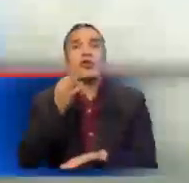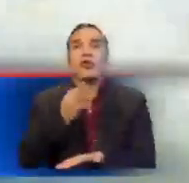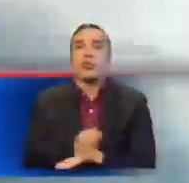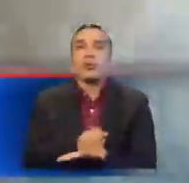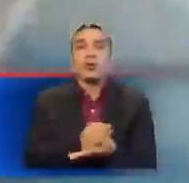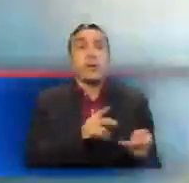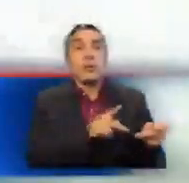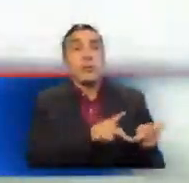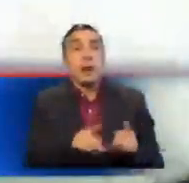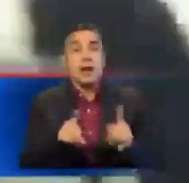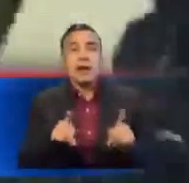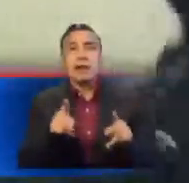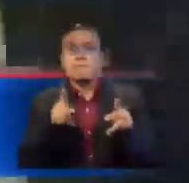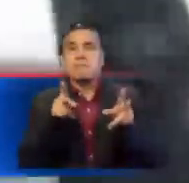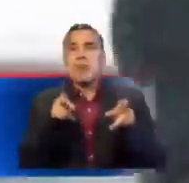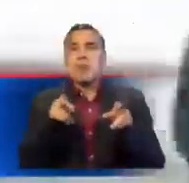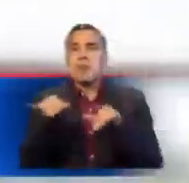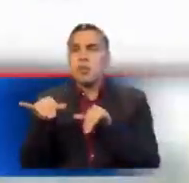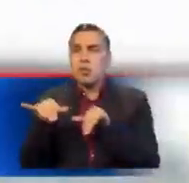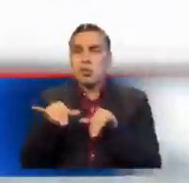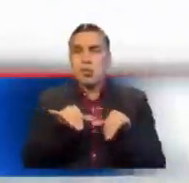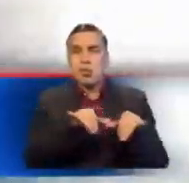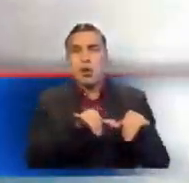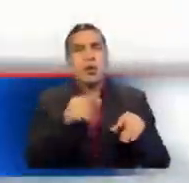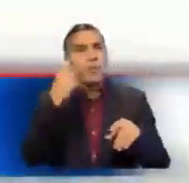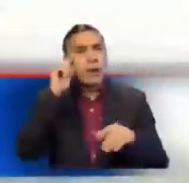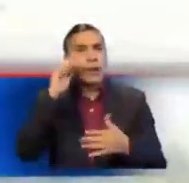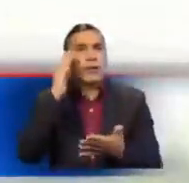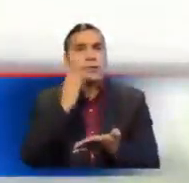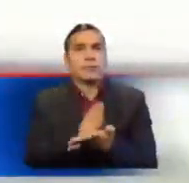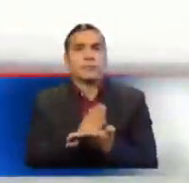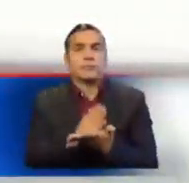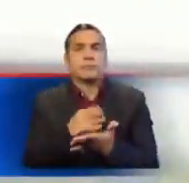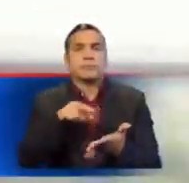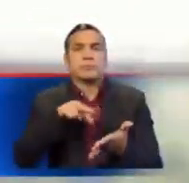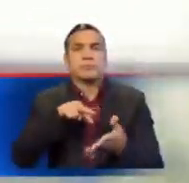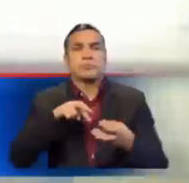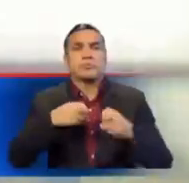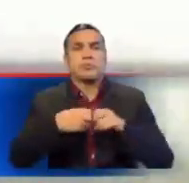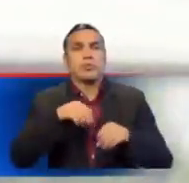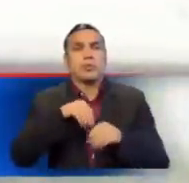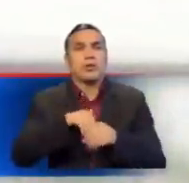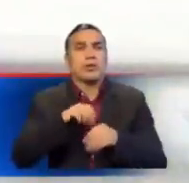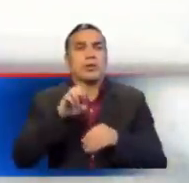la planificación fue idéntica. Para frenar este hecho inédito en el país,